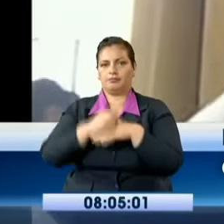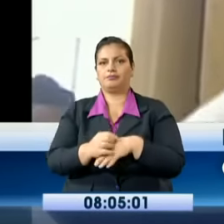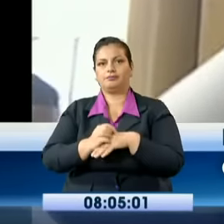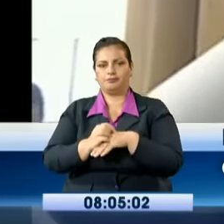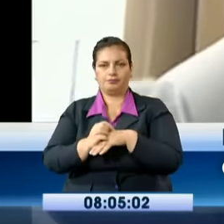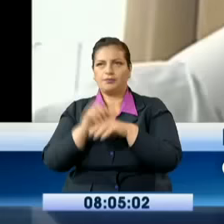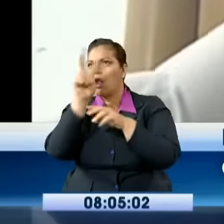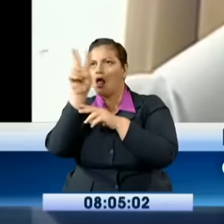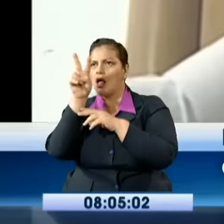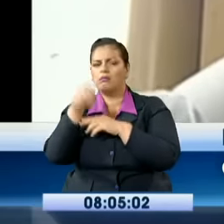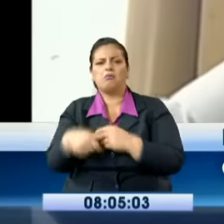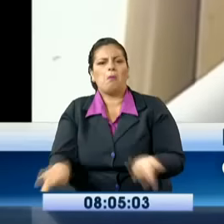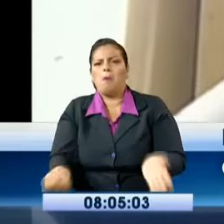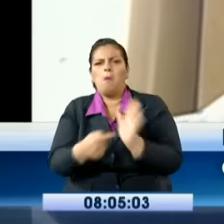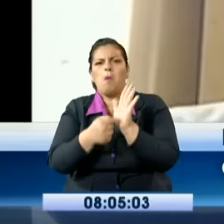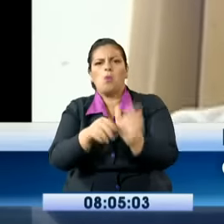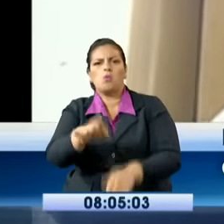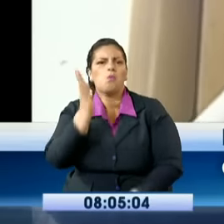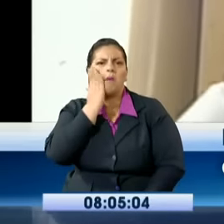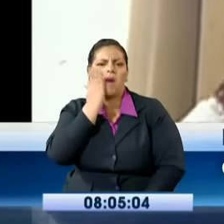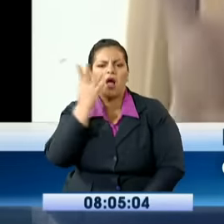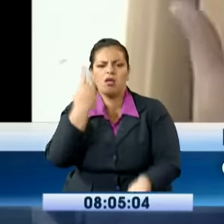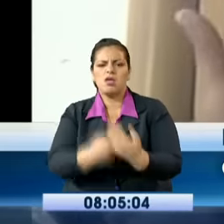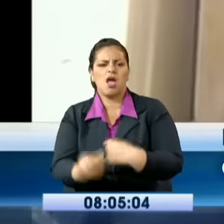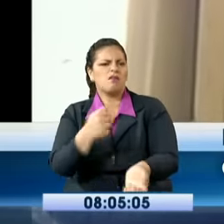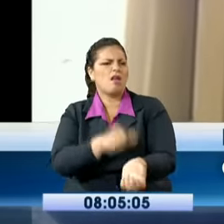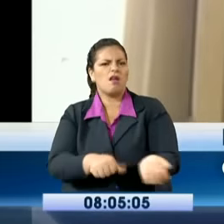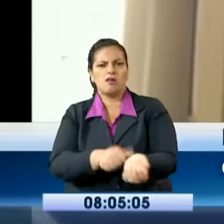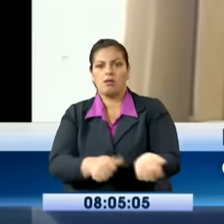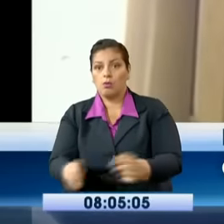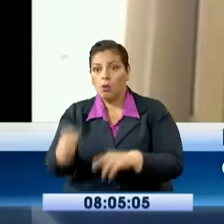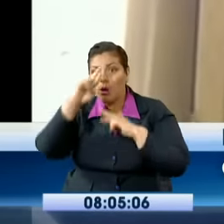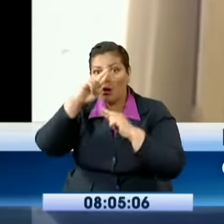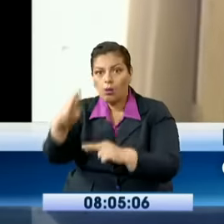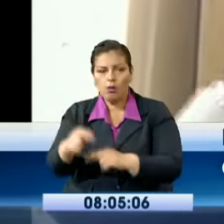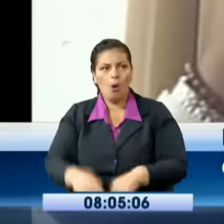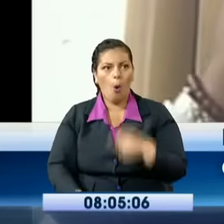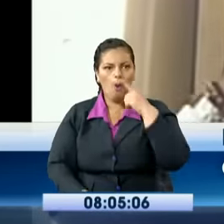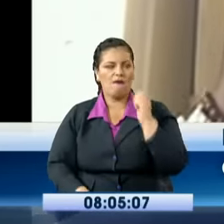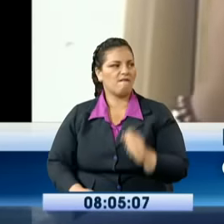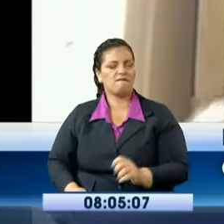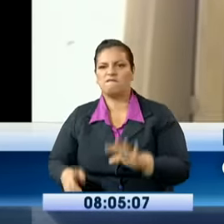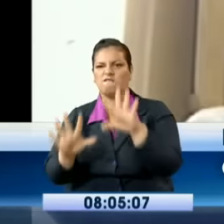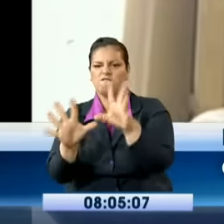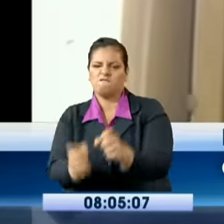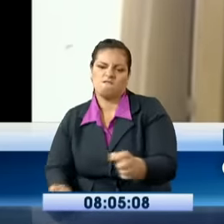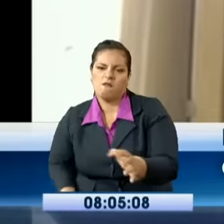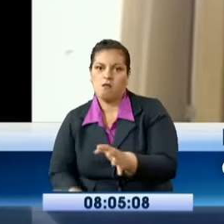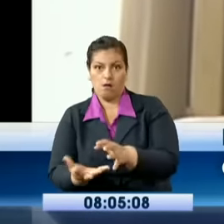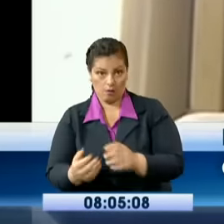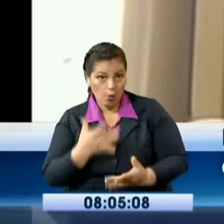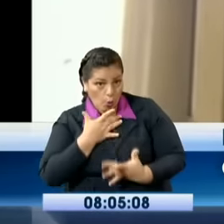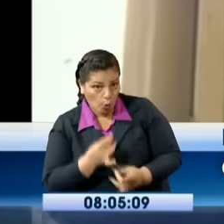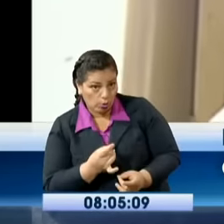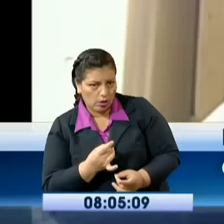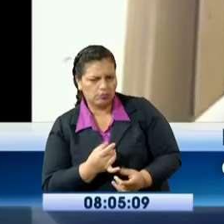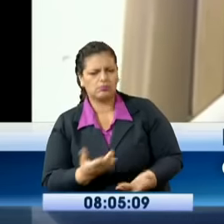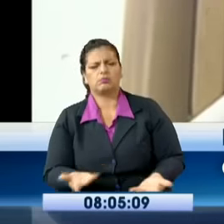si fuera tu hija, tu sobrina, tu hermana, ¿cómo quisieras que los demás actúen? Si te toca vivir o ver o ves esta situación en la